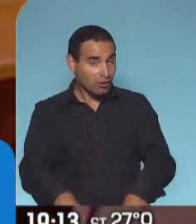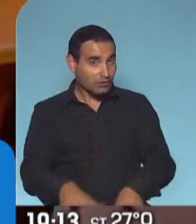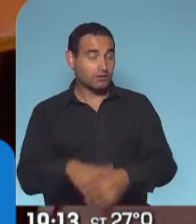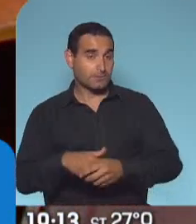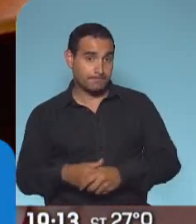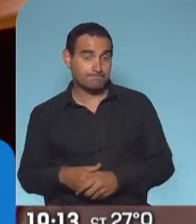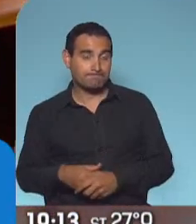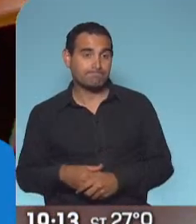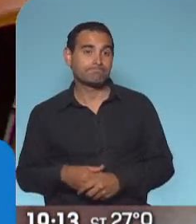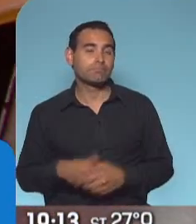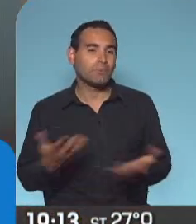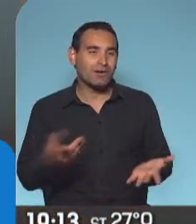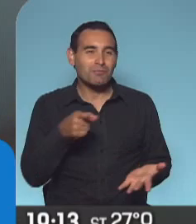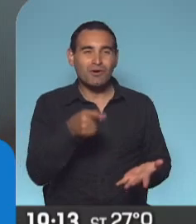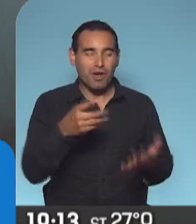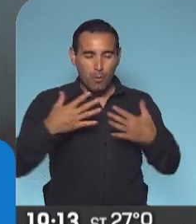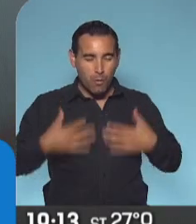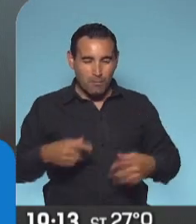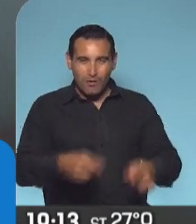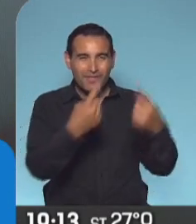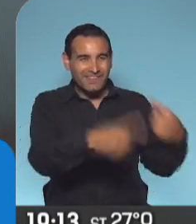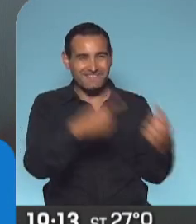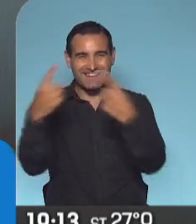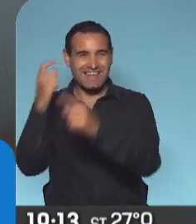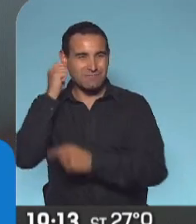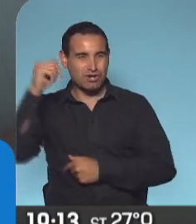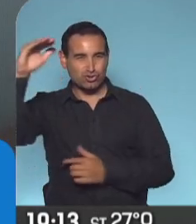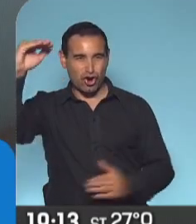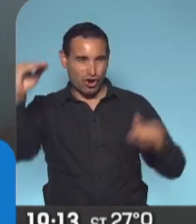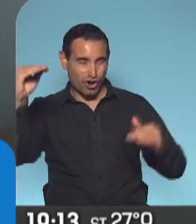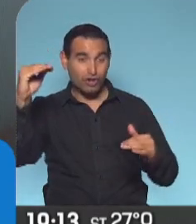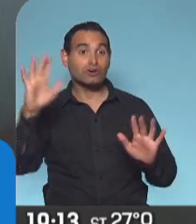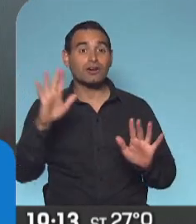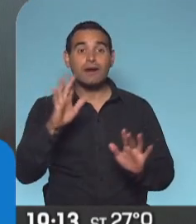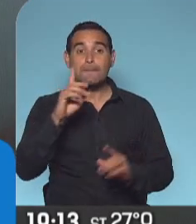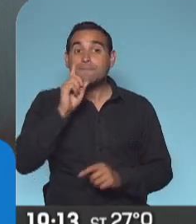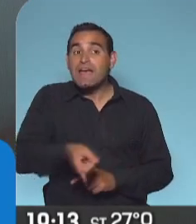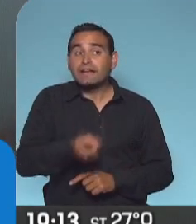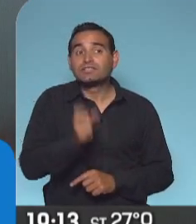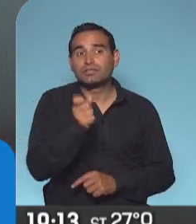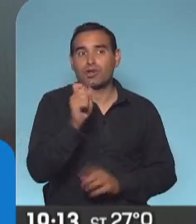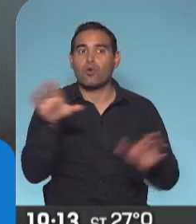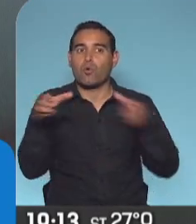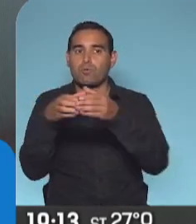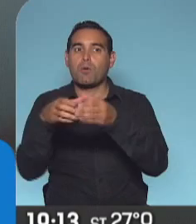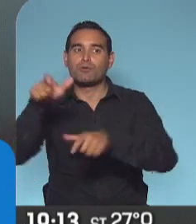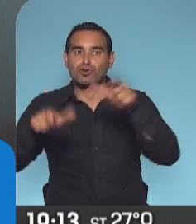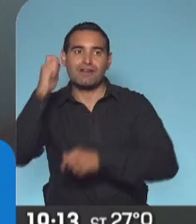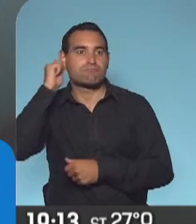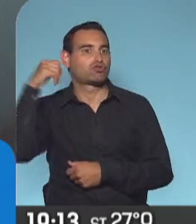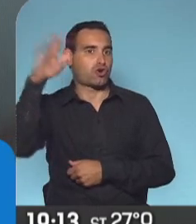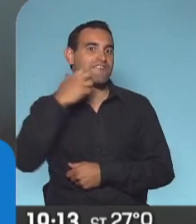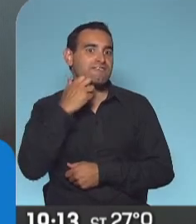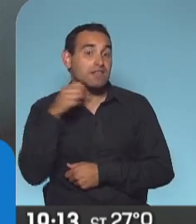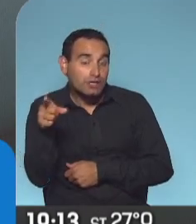es justamente porque no tiene tasa de ataque en el paciente pediátrico. El grupo de riesgo a proteger es el adulto mayor y